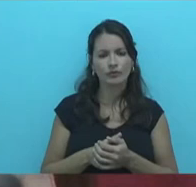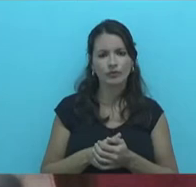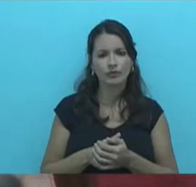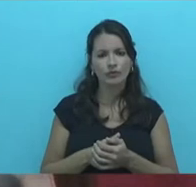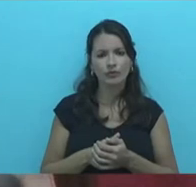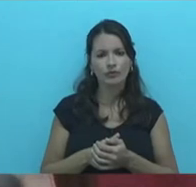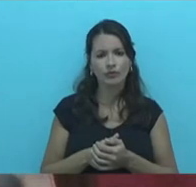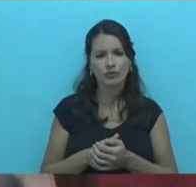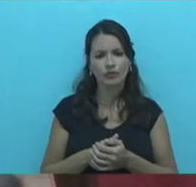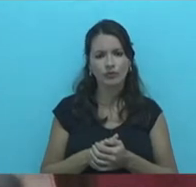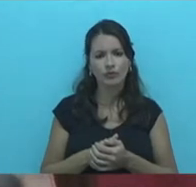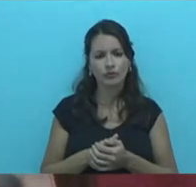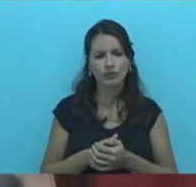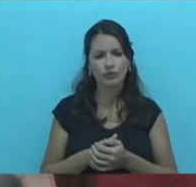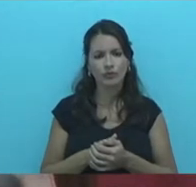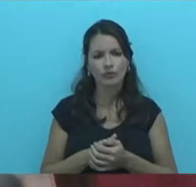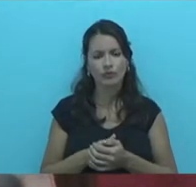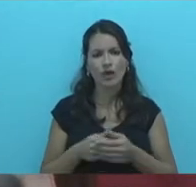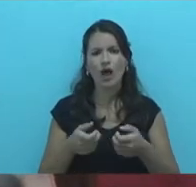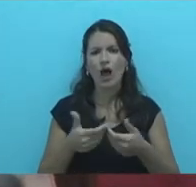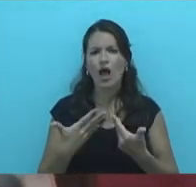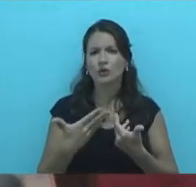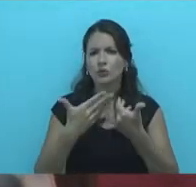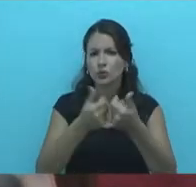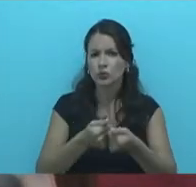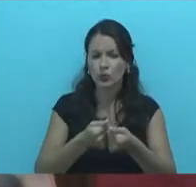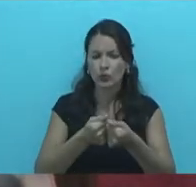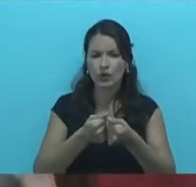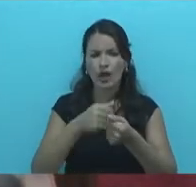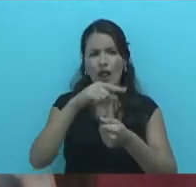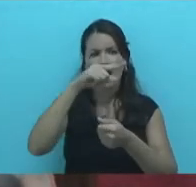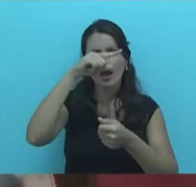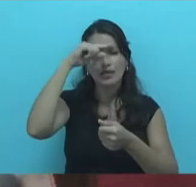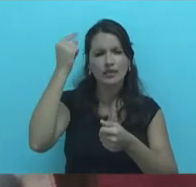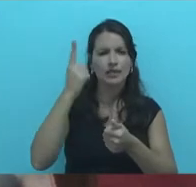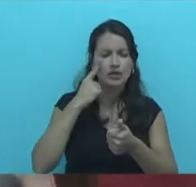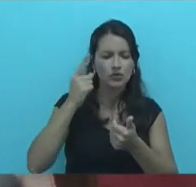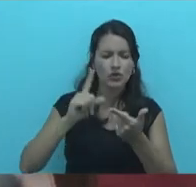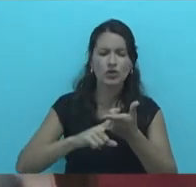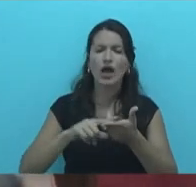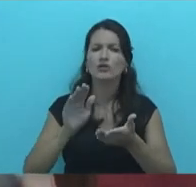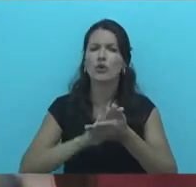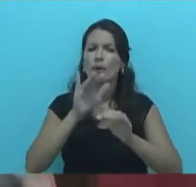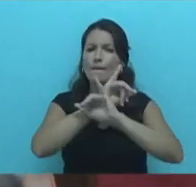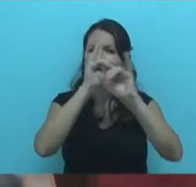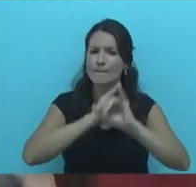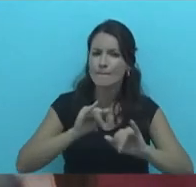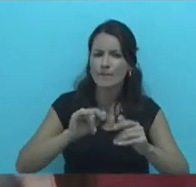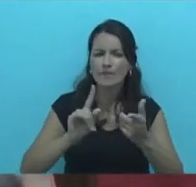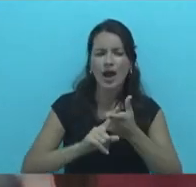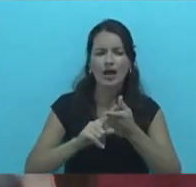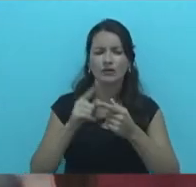internacional por la paz, el principio de no intervención y